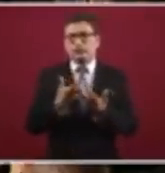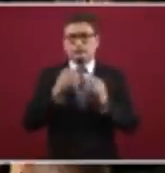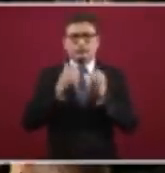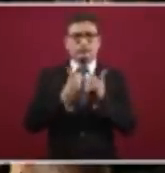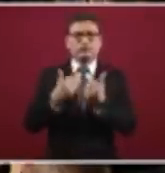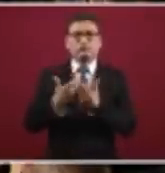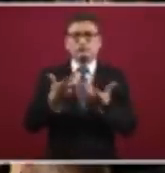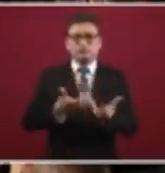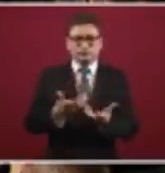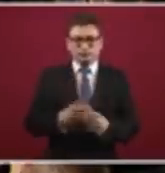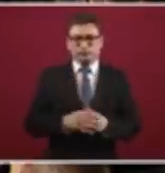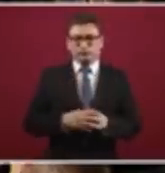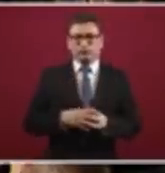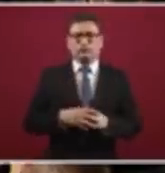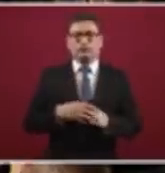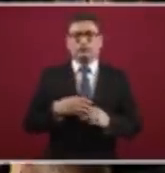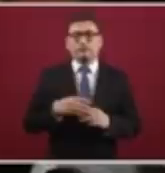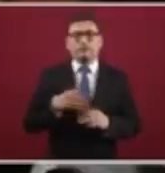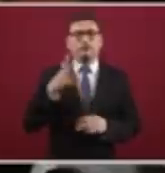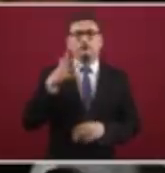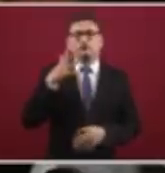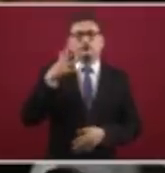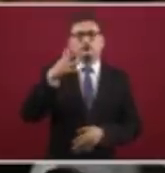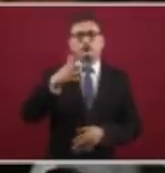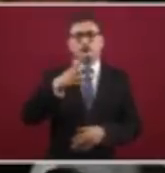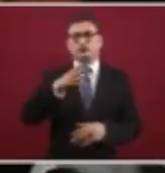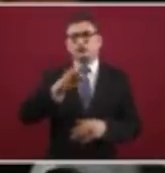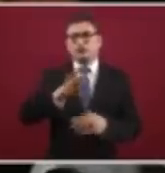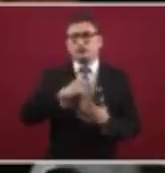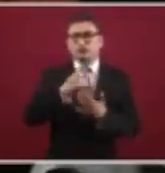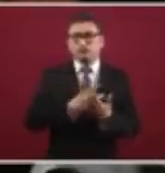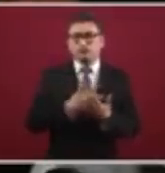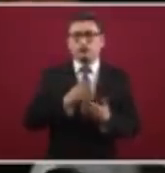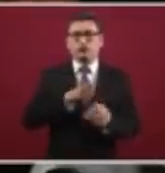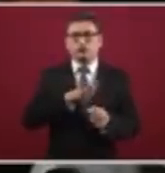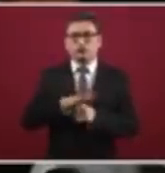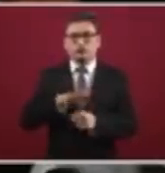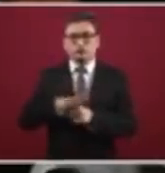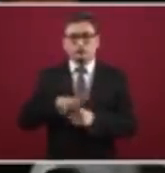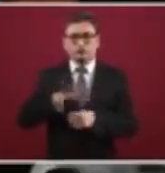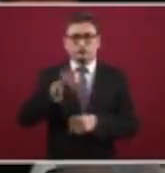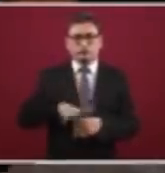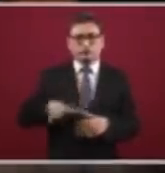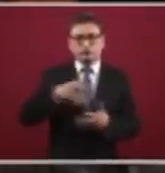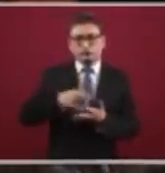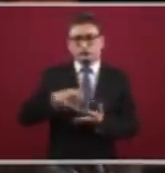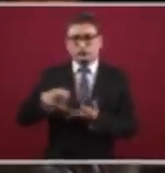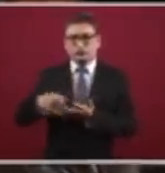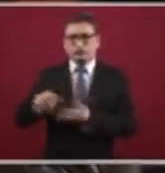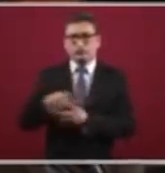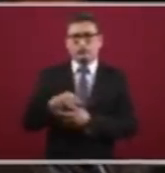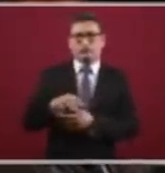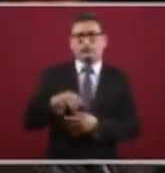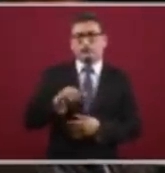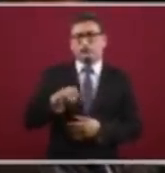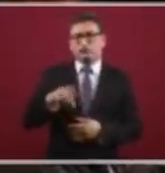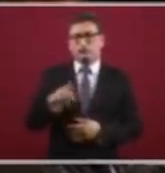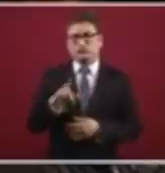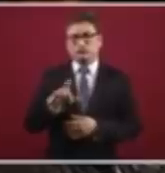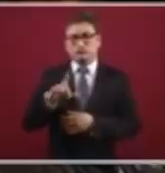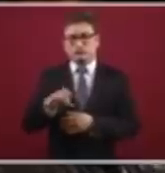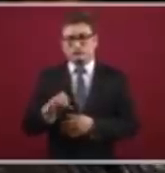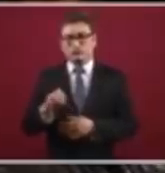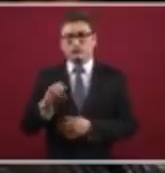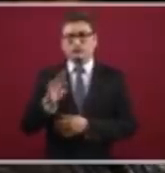si hay planes para legalizar el cultivo de la amapola para que con